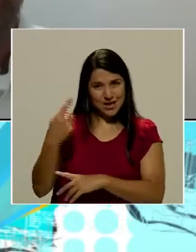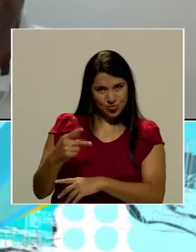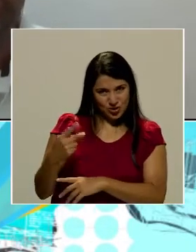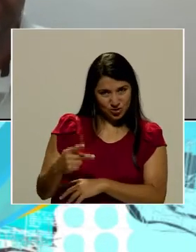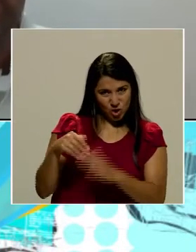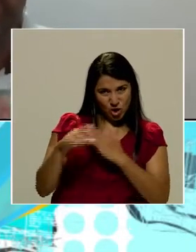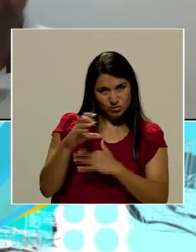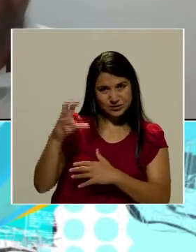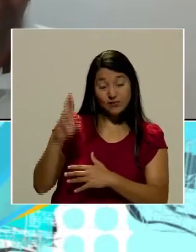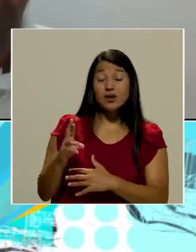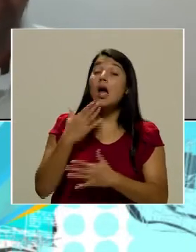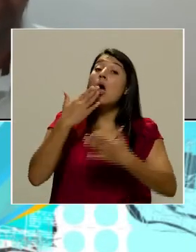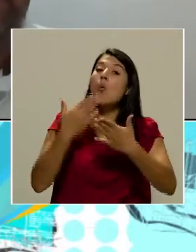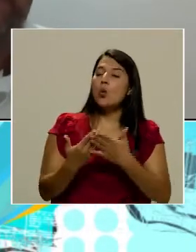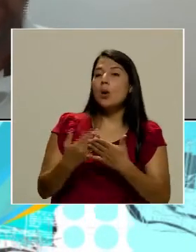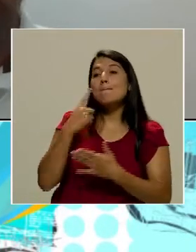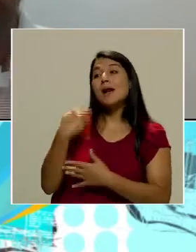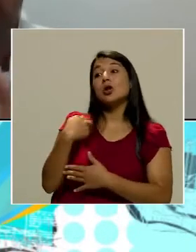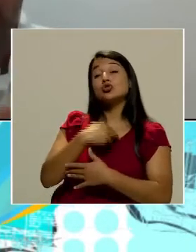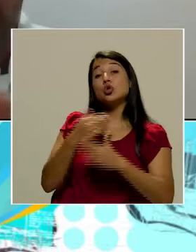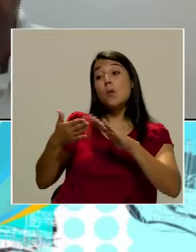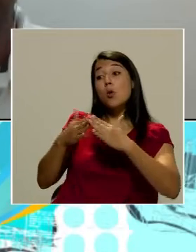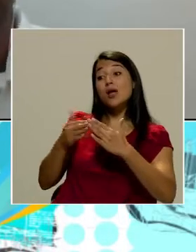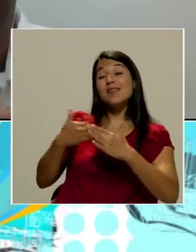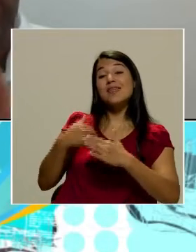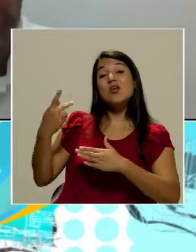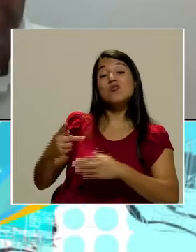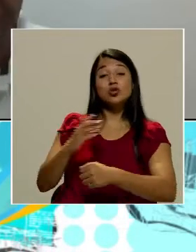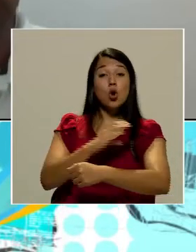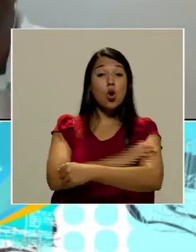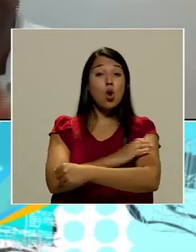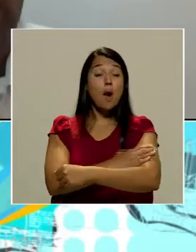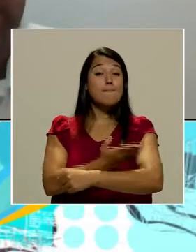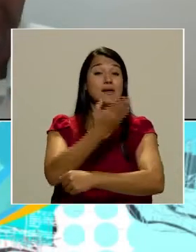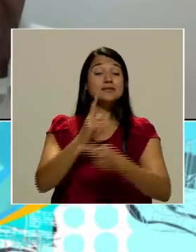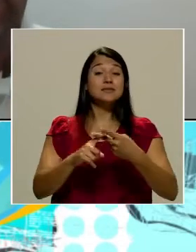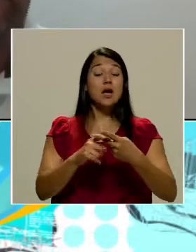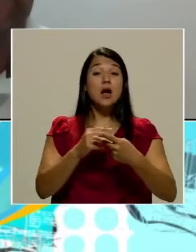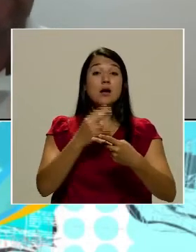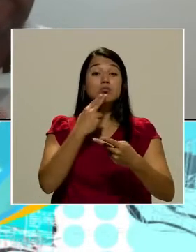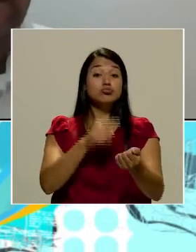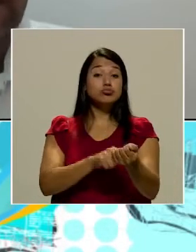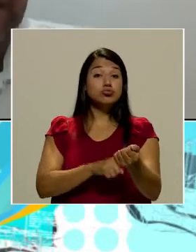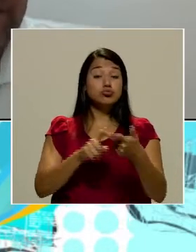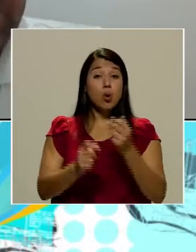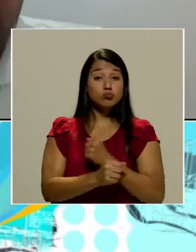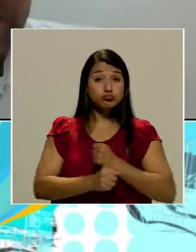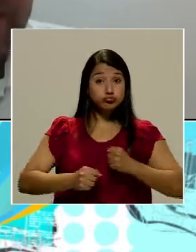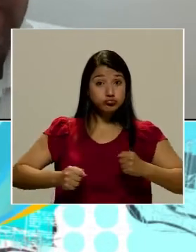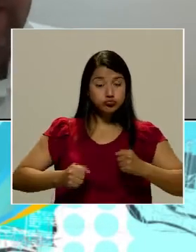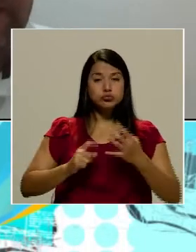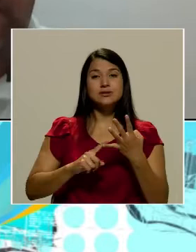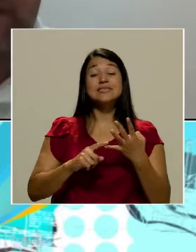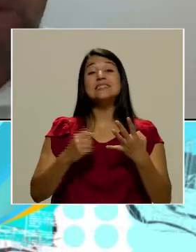estamos hablando de que la población de riesgo es la hipertensa, la obesa, la diabética y la que